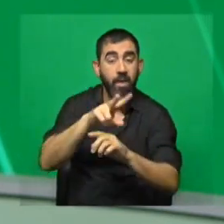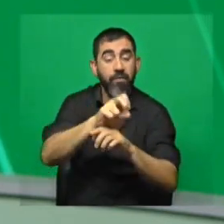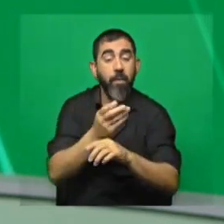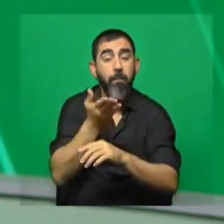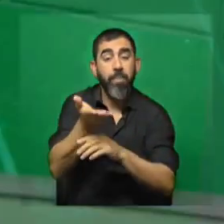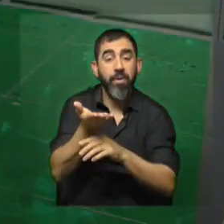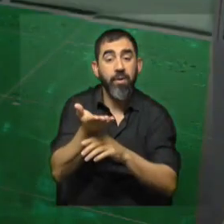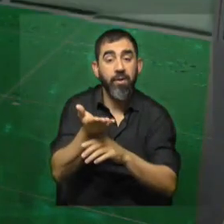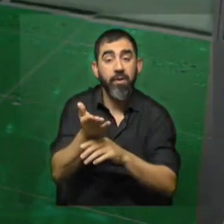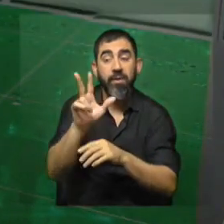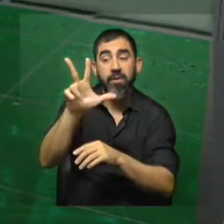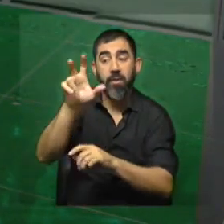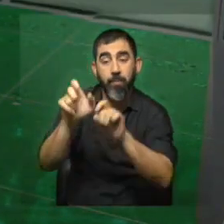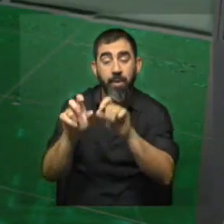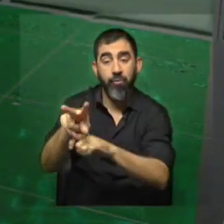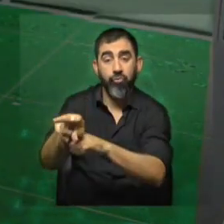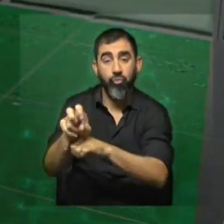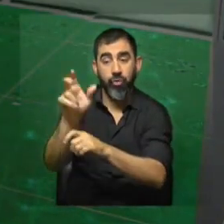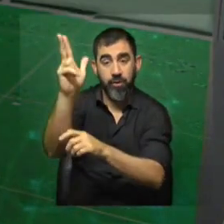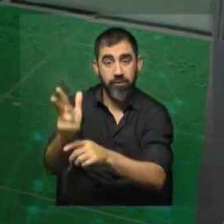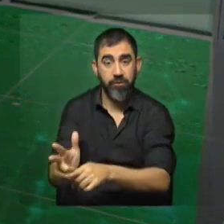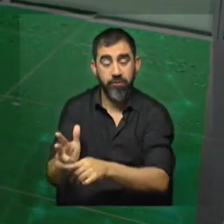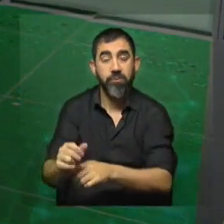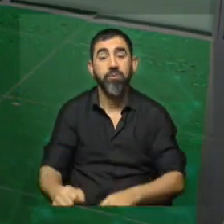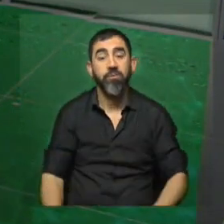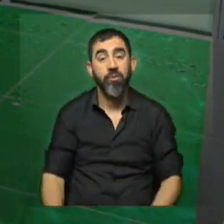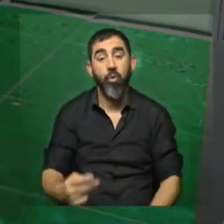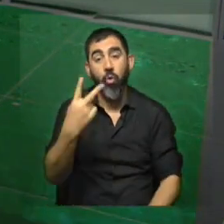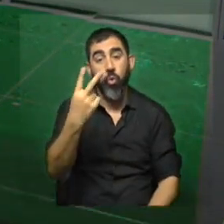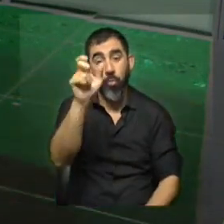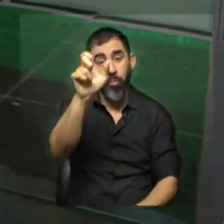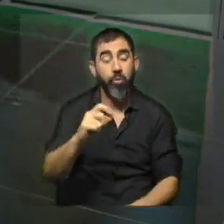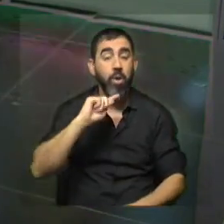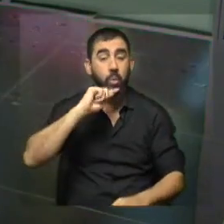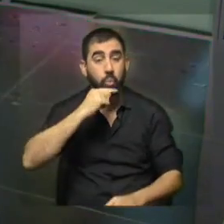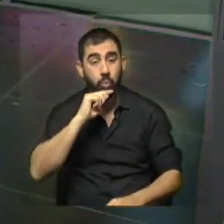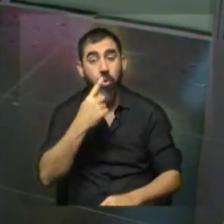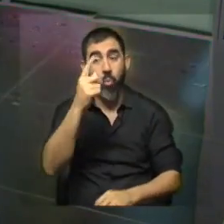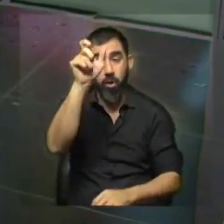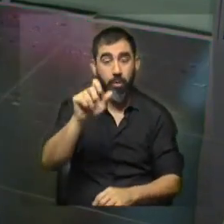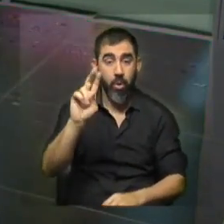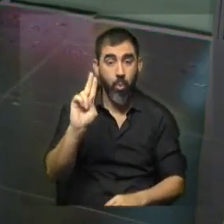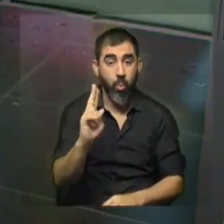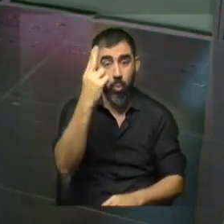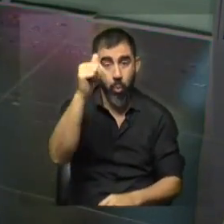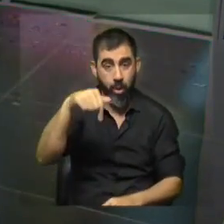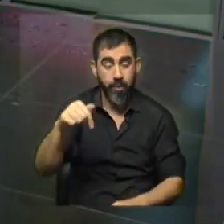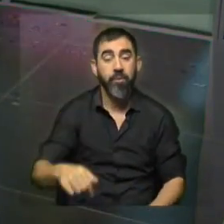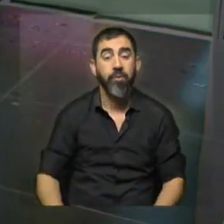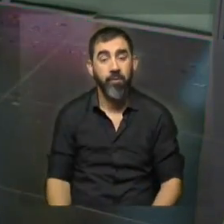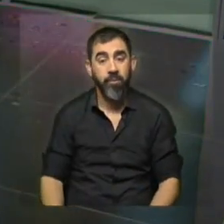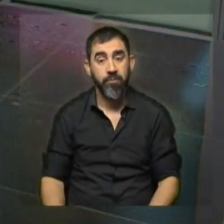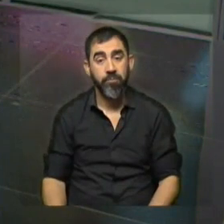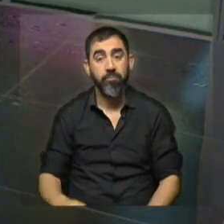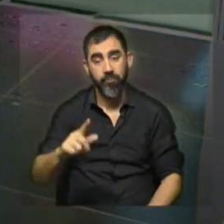la formalización de 3 personas. Estamos hablando de 2 de ellas rusas y un uruguayo. Vamos a estar